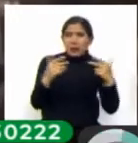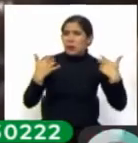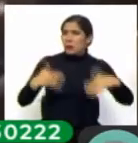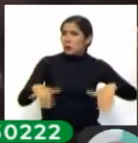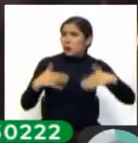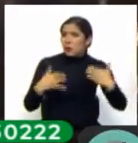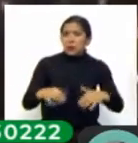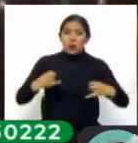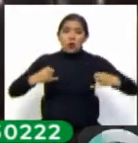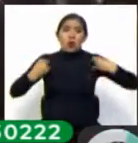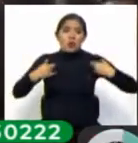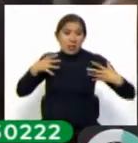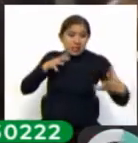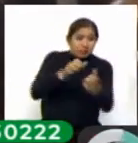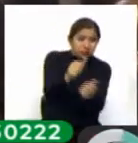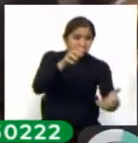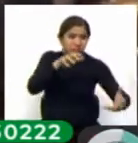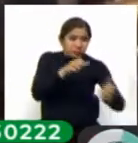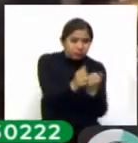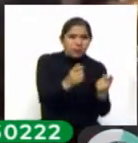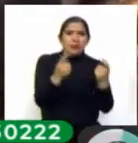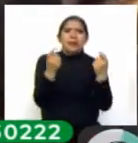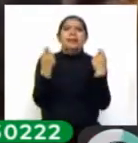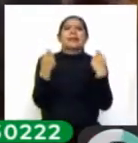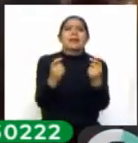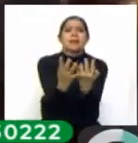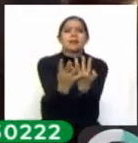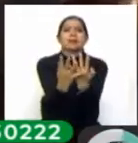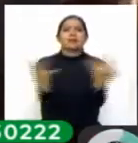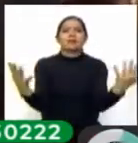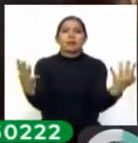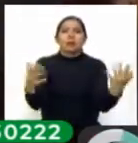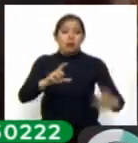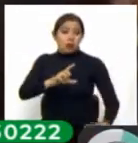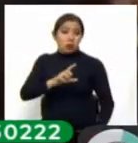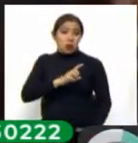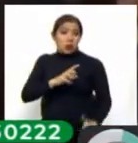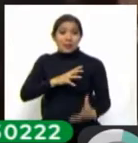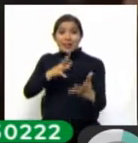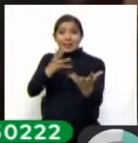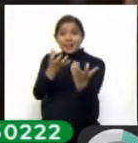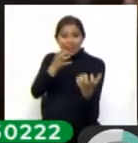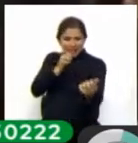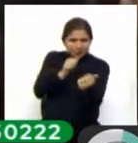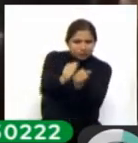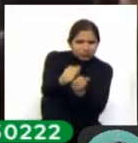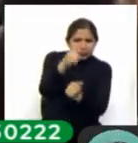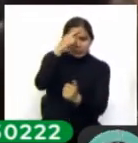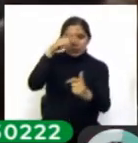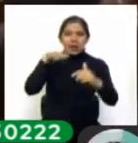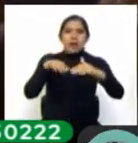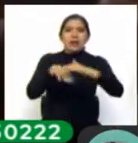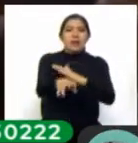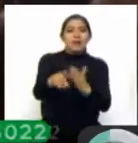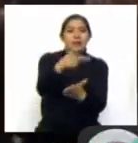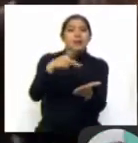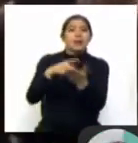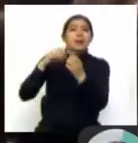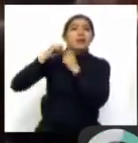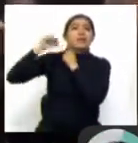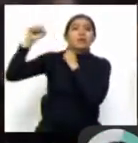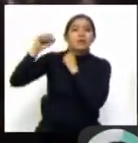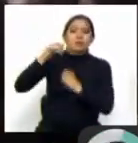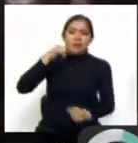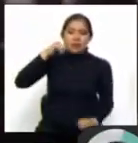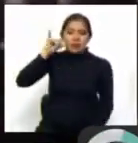la que actuaron jóvenes al intentar romper la barrera de seguridad para ingresar a Plaza Murillo la noche